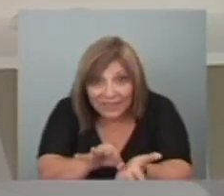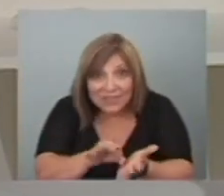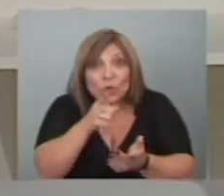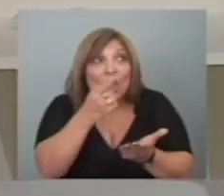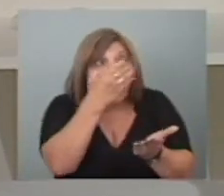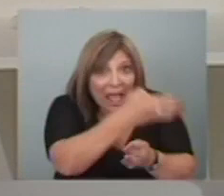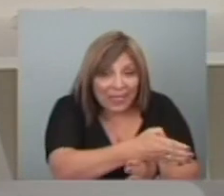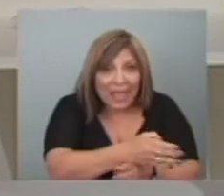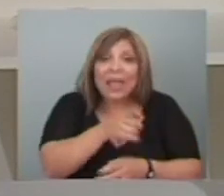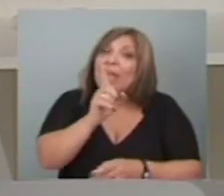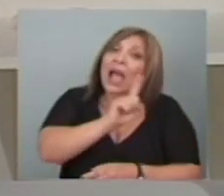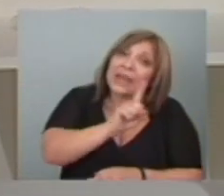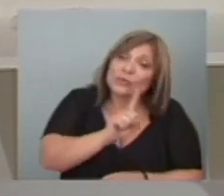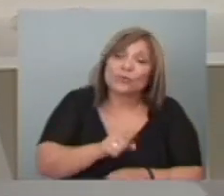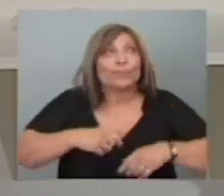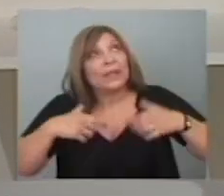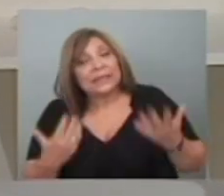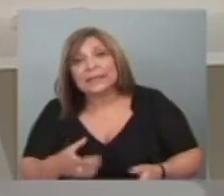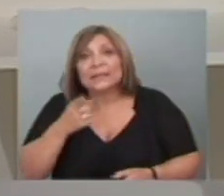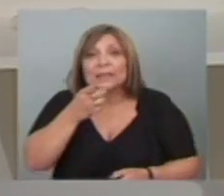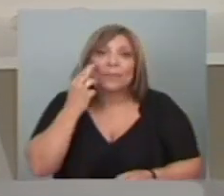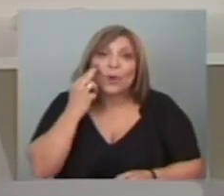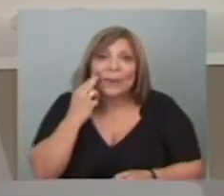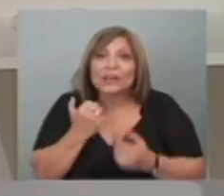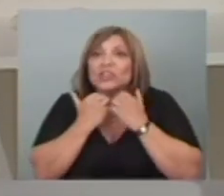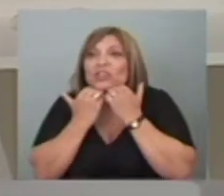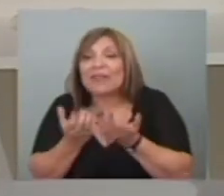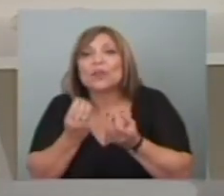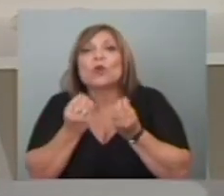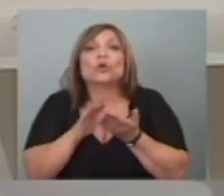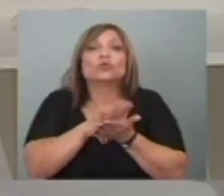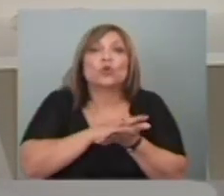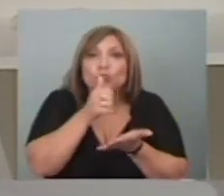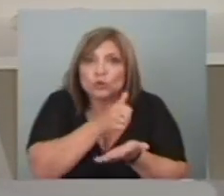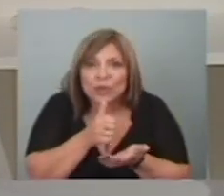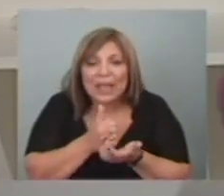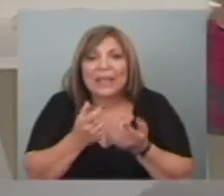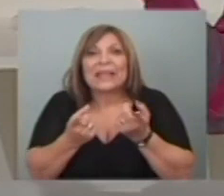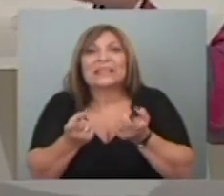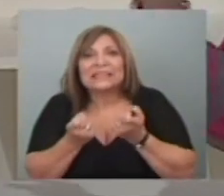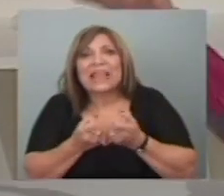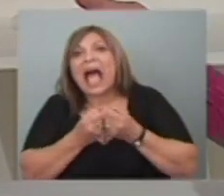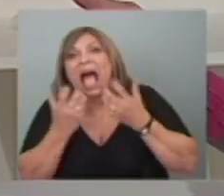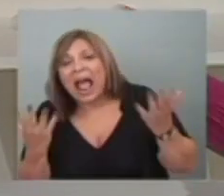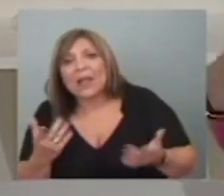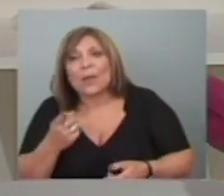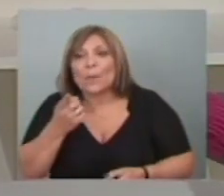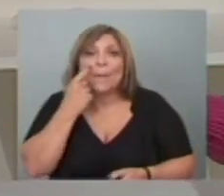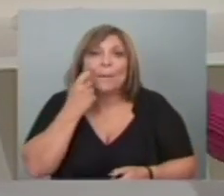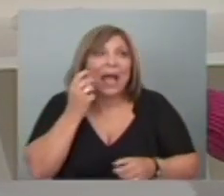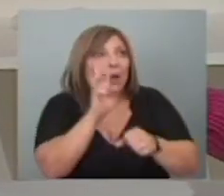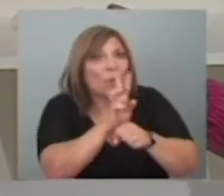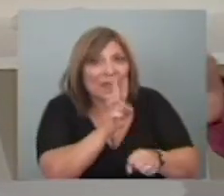cuánto. Ah, no, tu problema es que no sabes cómo resolver que alguien, que necesitas a alguien para cuidar a tu papá